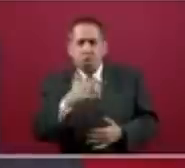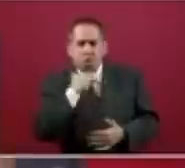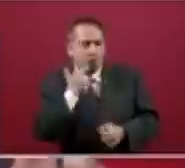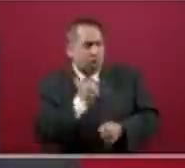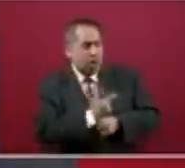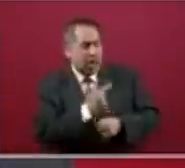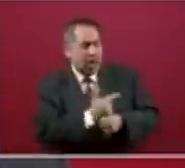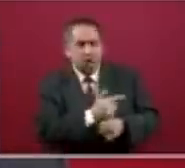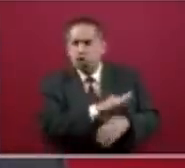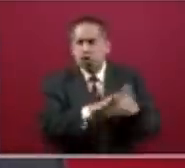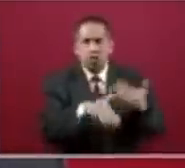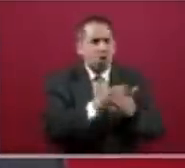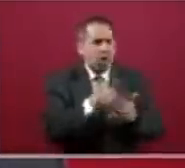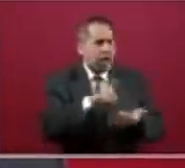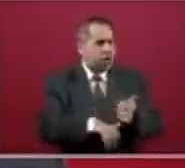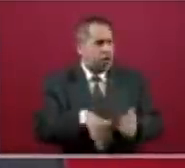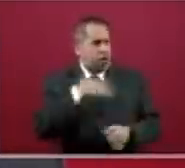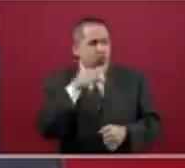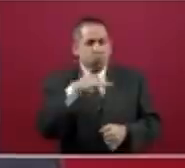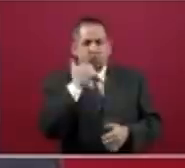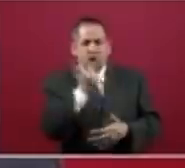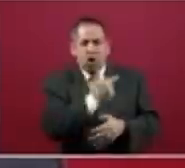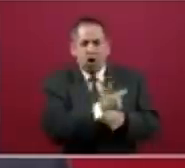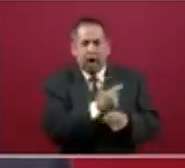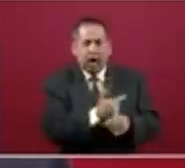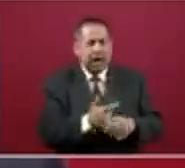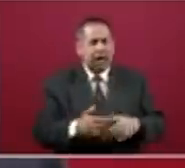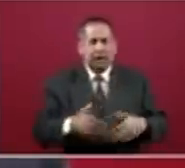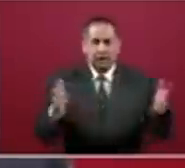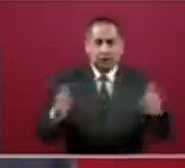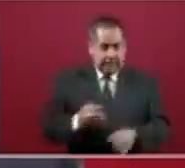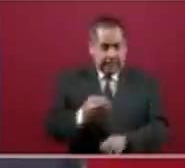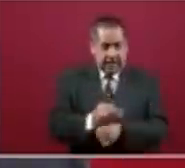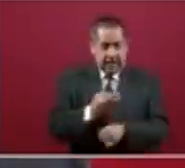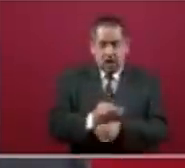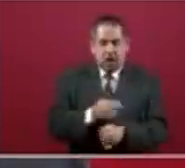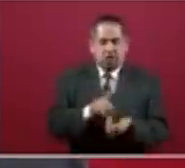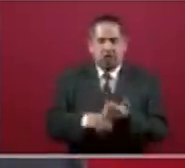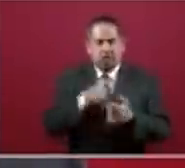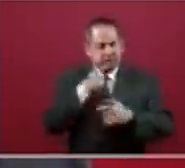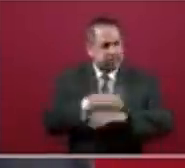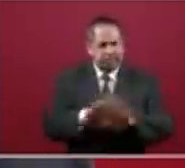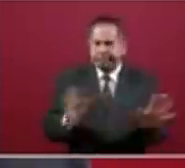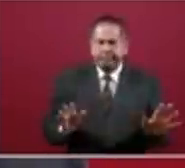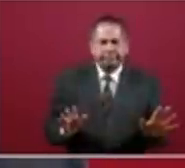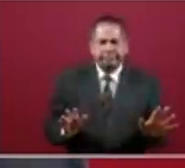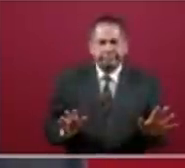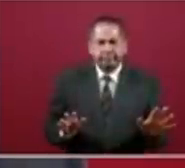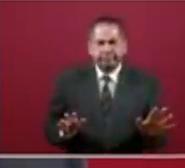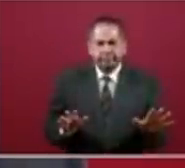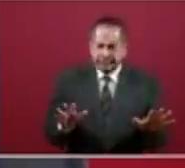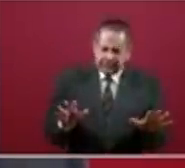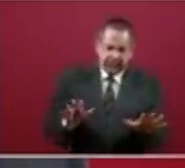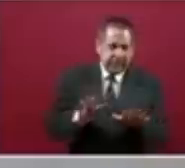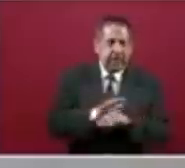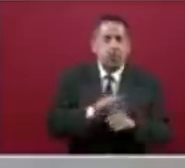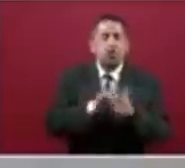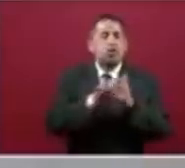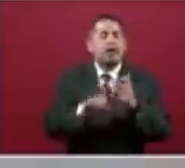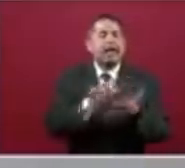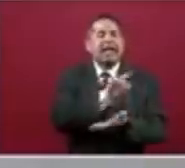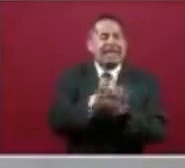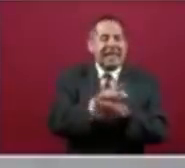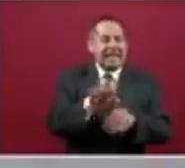en todo, cuando aquí estamos diciendo la reforma energética,